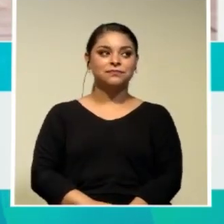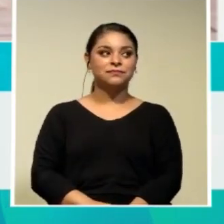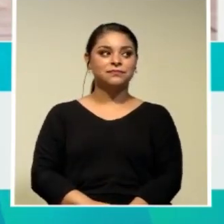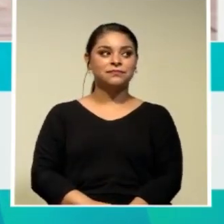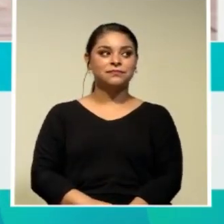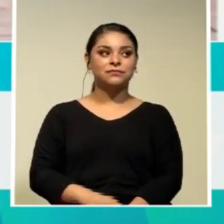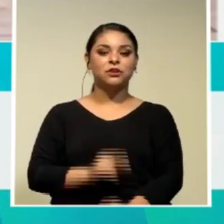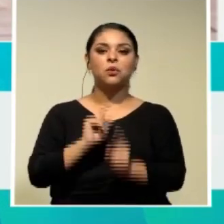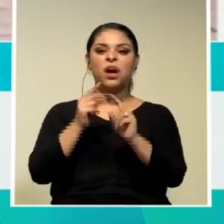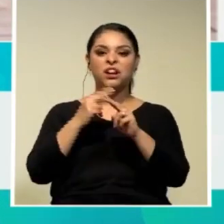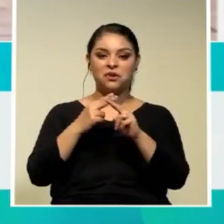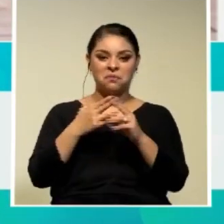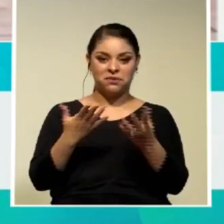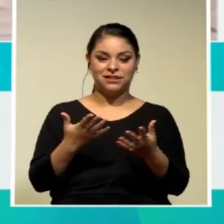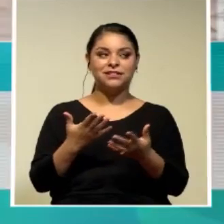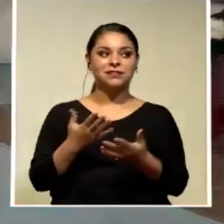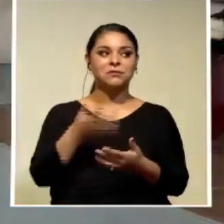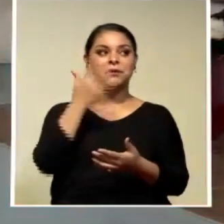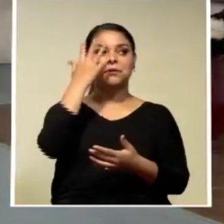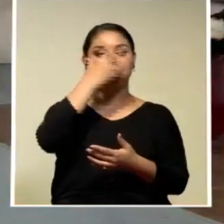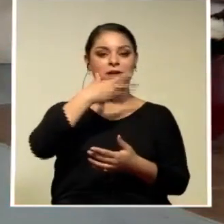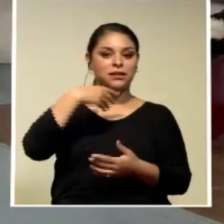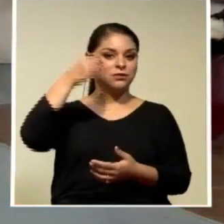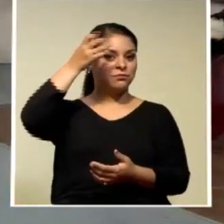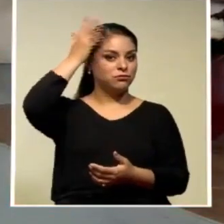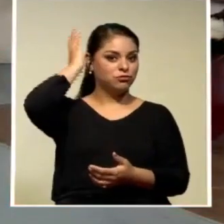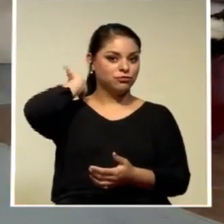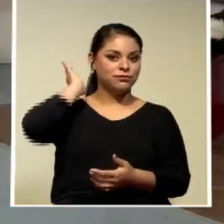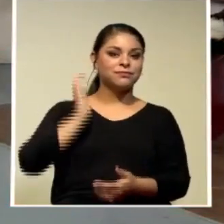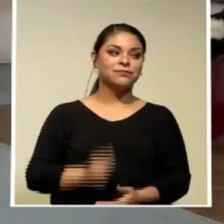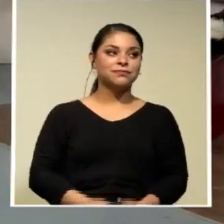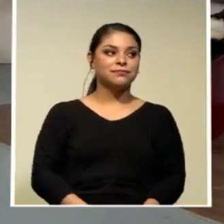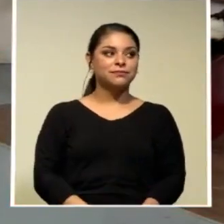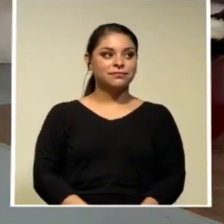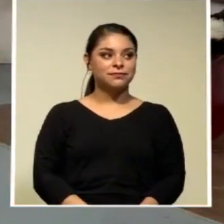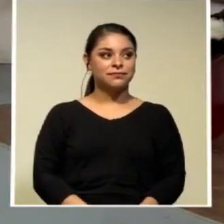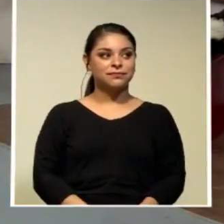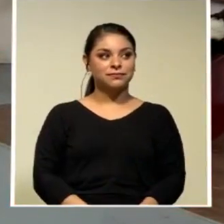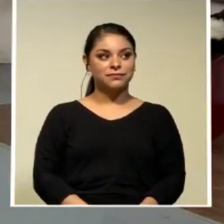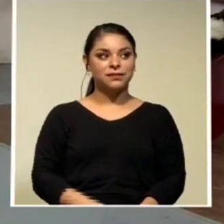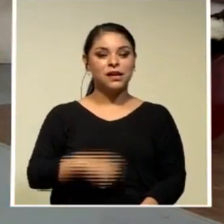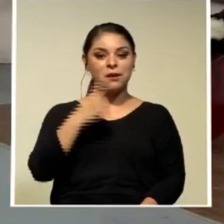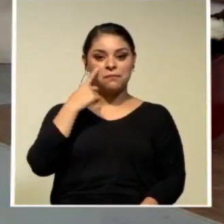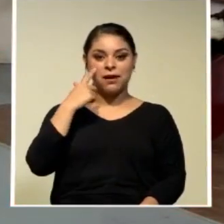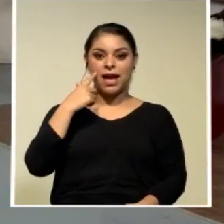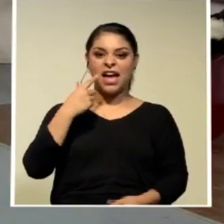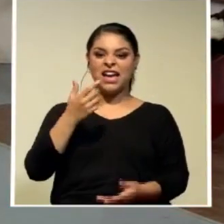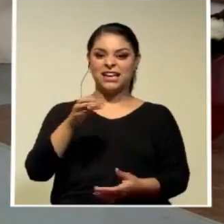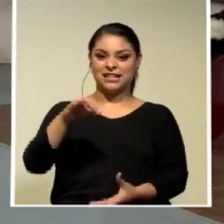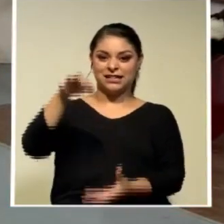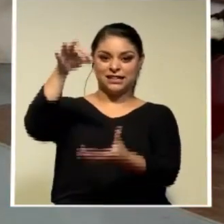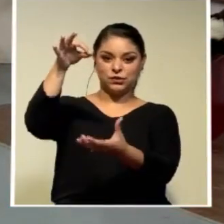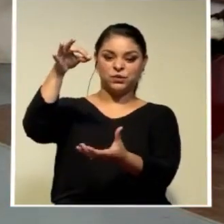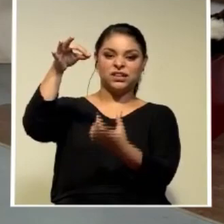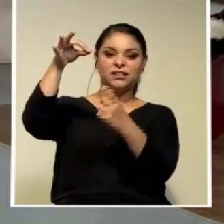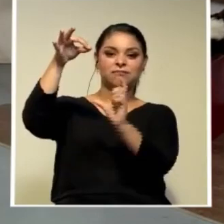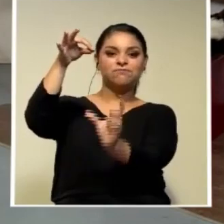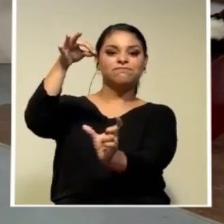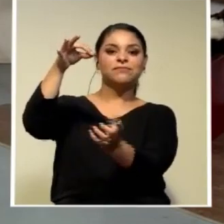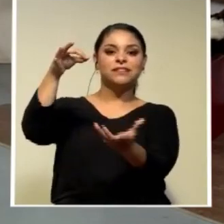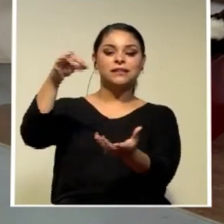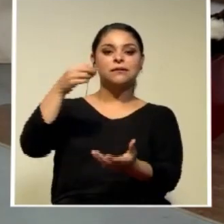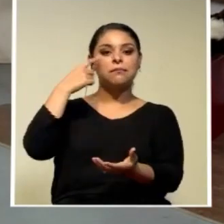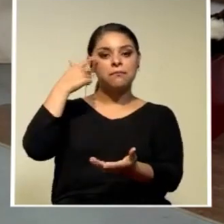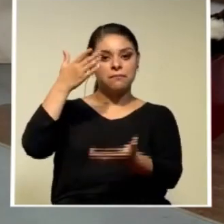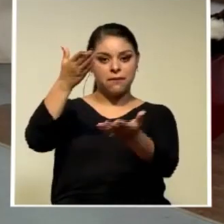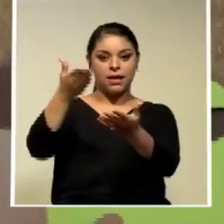una crin ahí, muy bonita. Qué linda. Niña Ley, vea. ¡Ay, niña Gwen! ¿Qué es eso que en realidad para los niños y las niñas